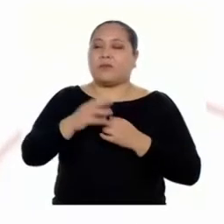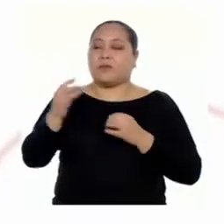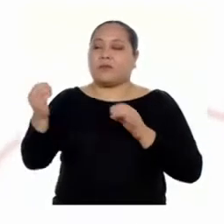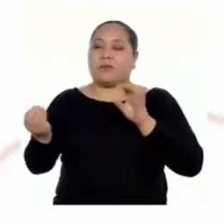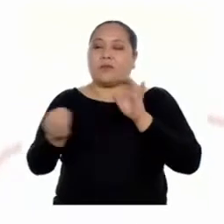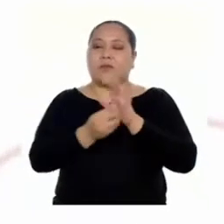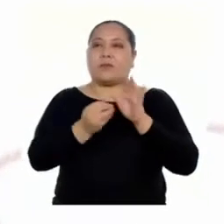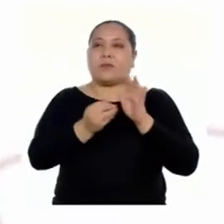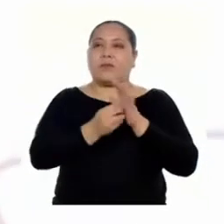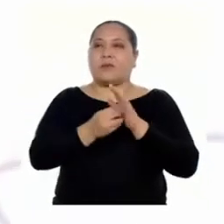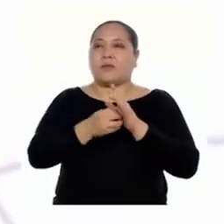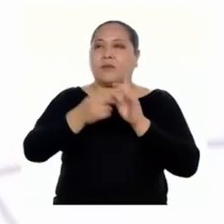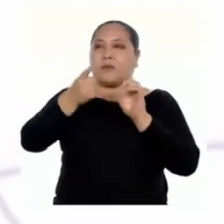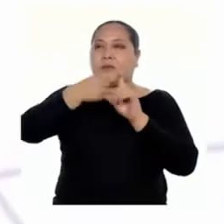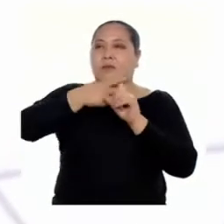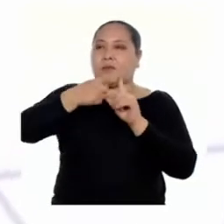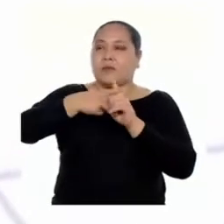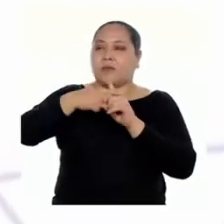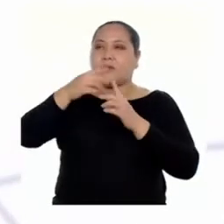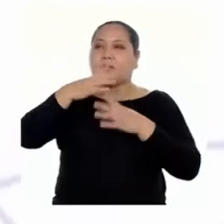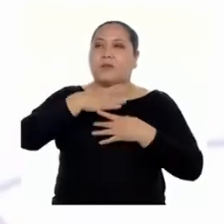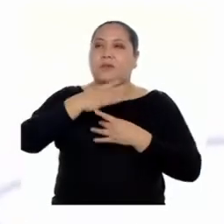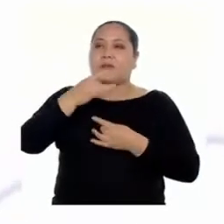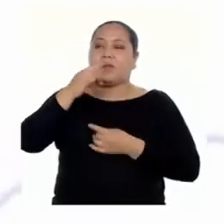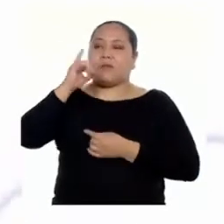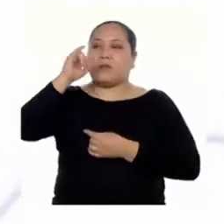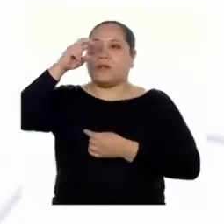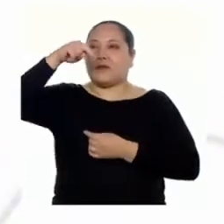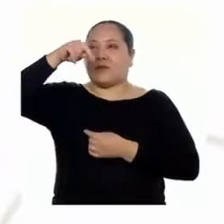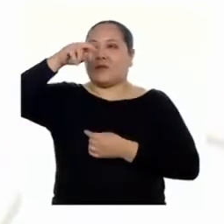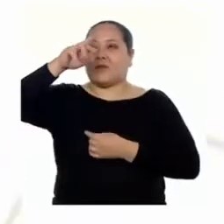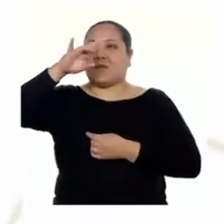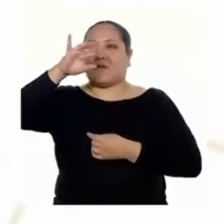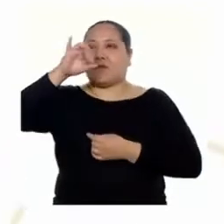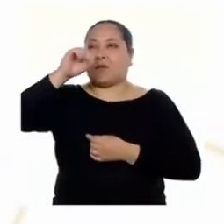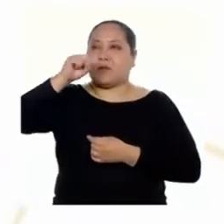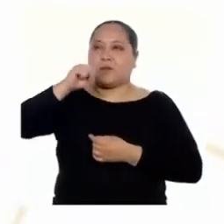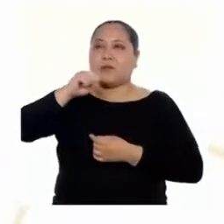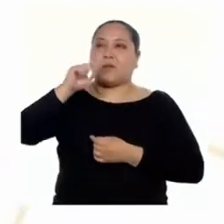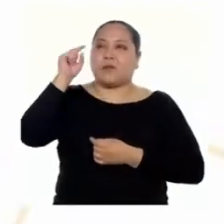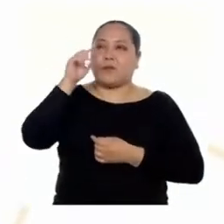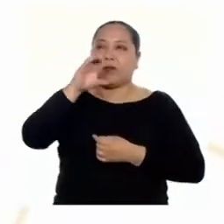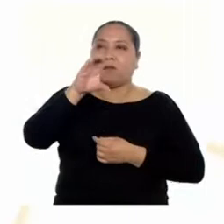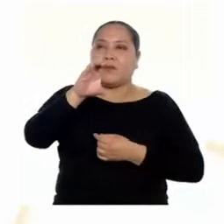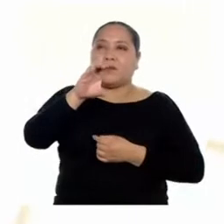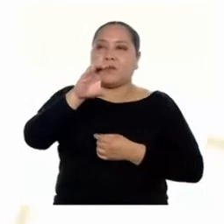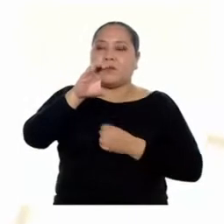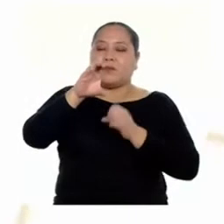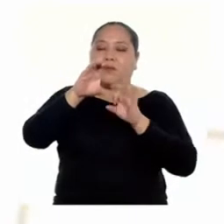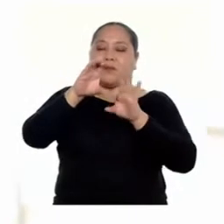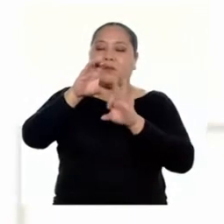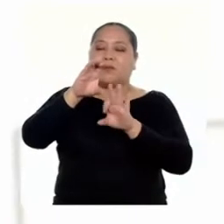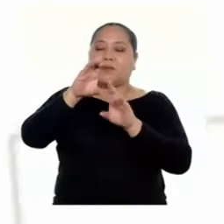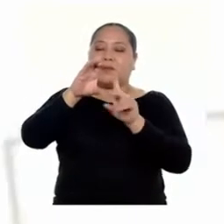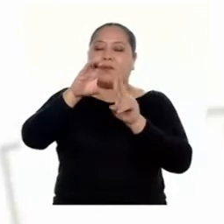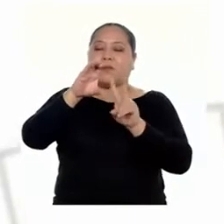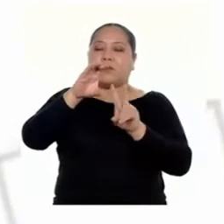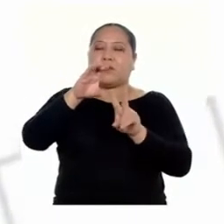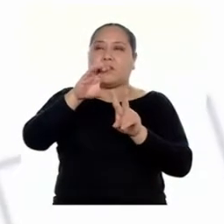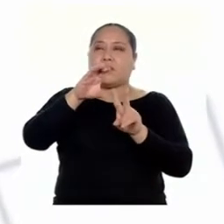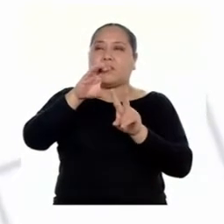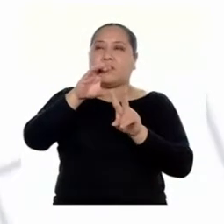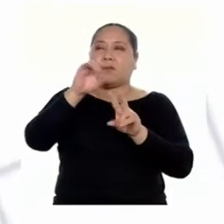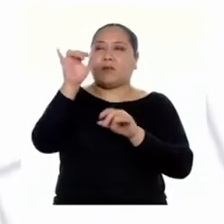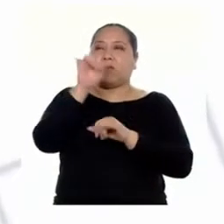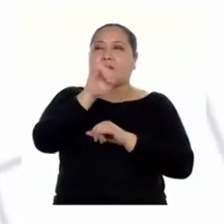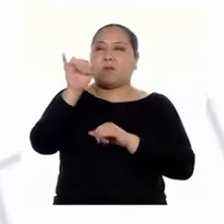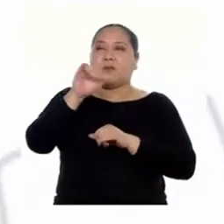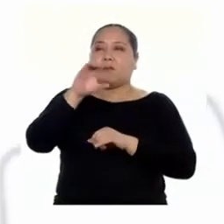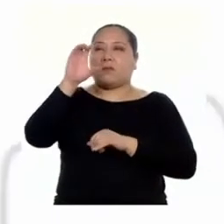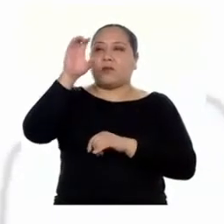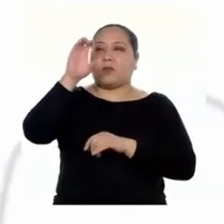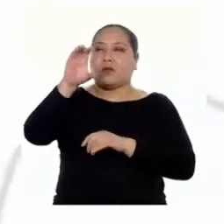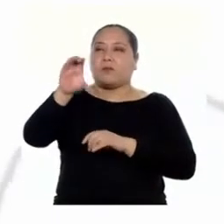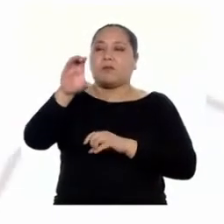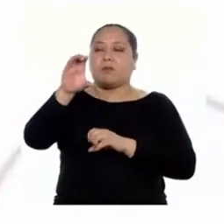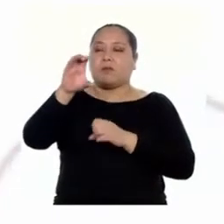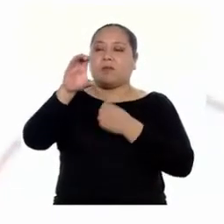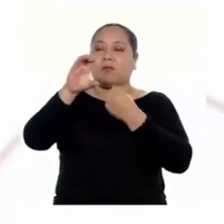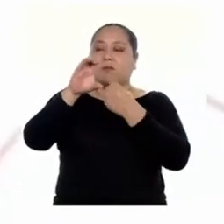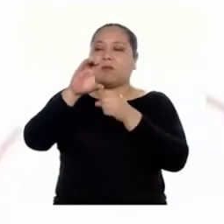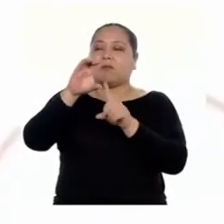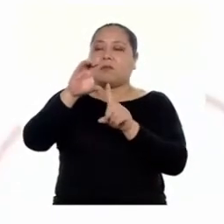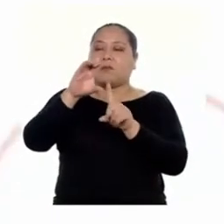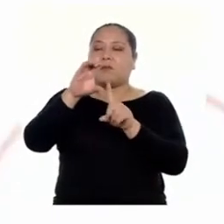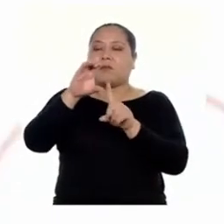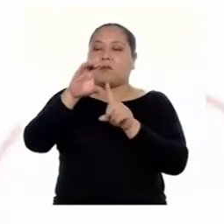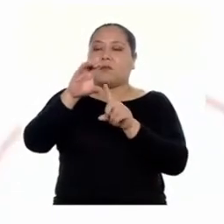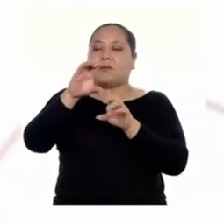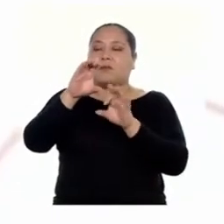final 1 sumado con el interés? Ahí, C sub F2 sería igual a C